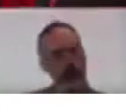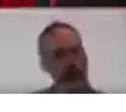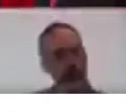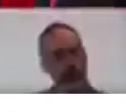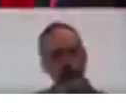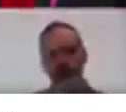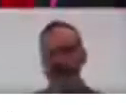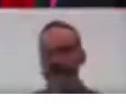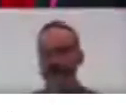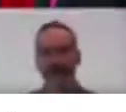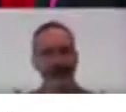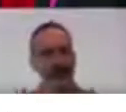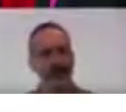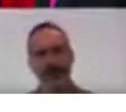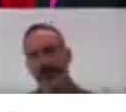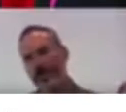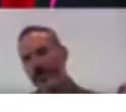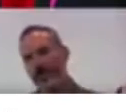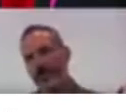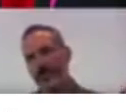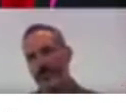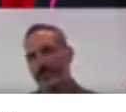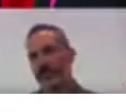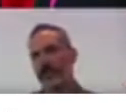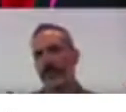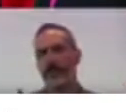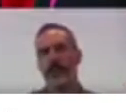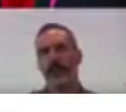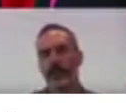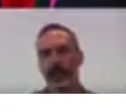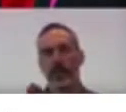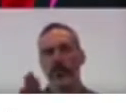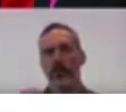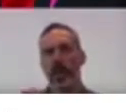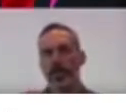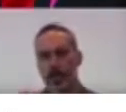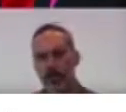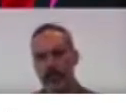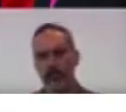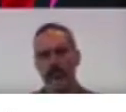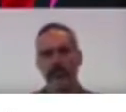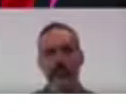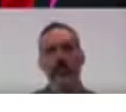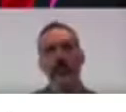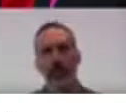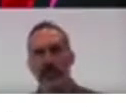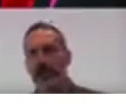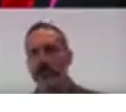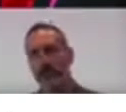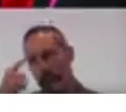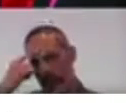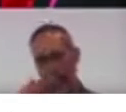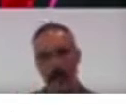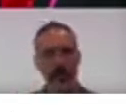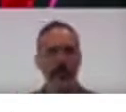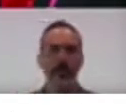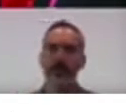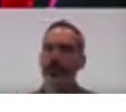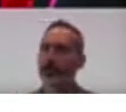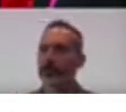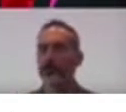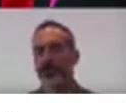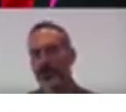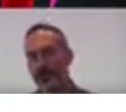hay diferencia entre trabajadores de base y de confianza. Para mí, todos somos de